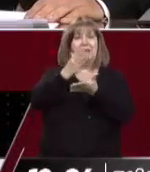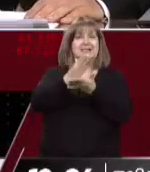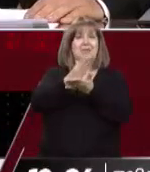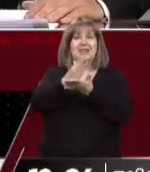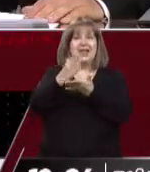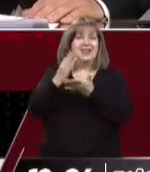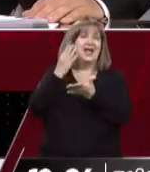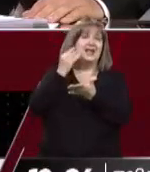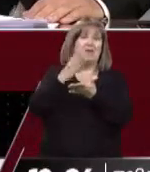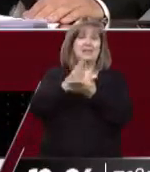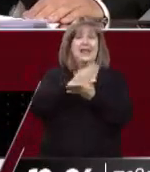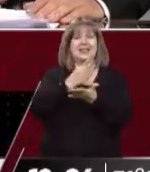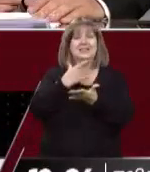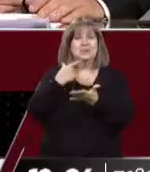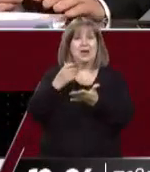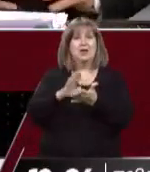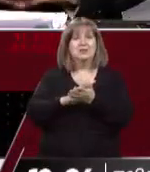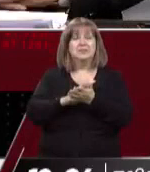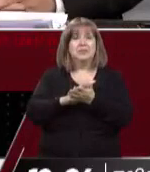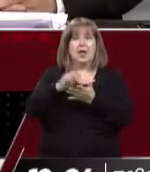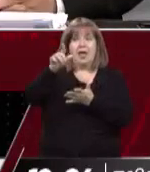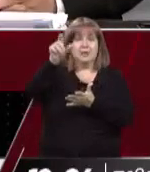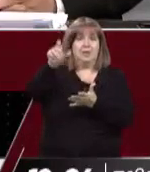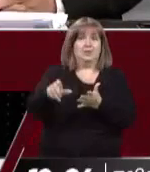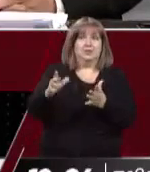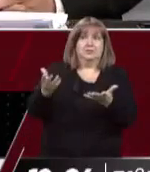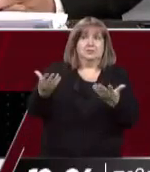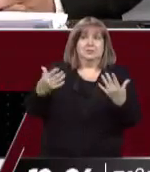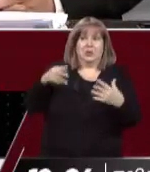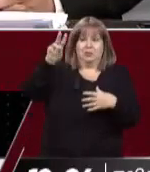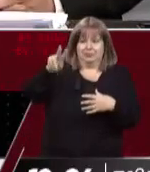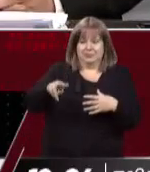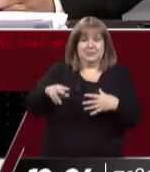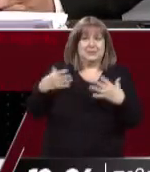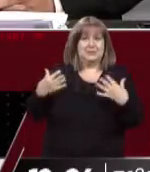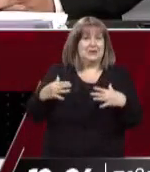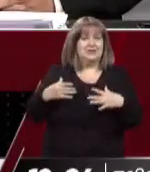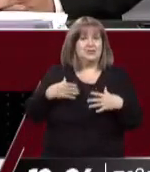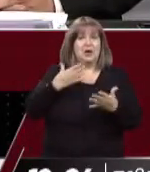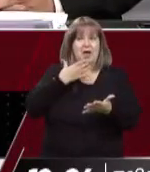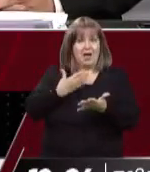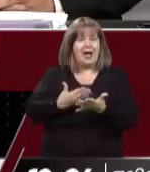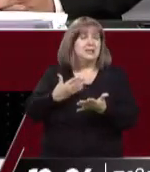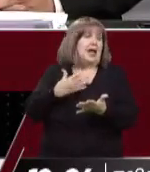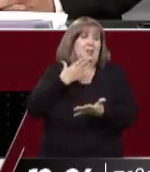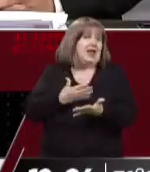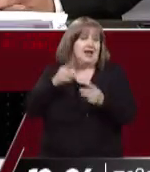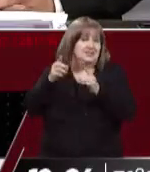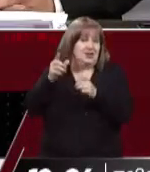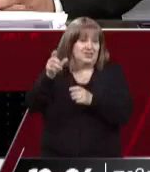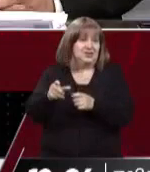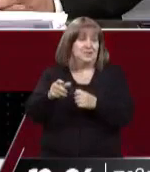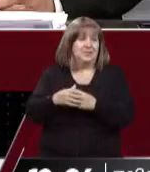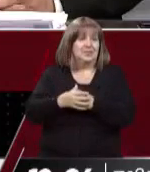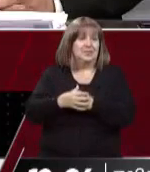así éramos. ¿Y qué le dijiste? Pero, claro, es una figura muy imponente él, que para mí, que lo admiro y demás. Entonces, bueno, fue